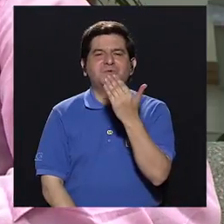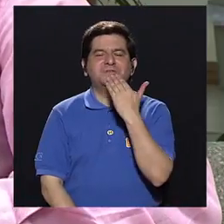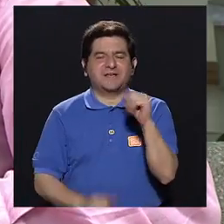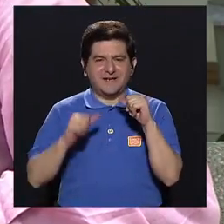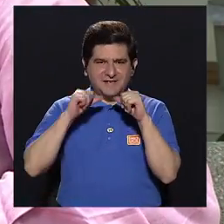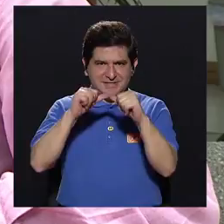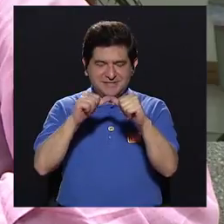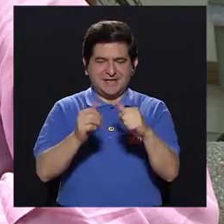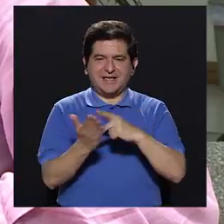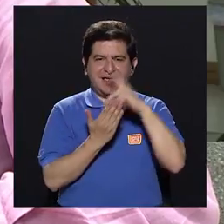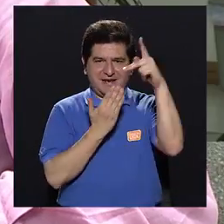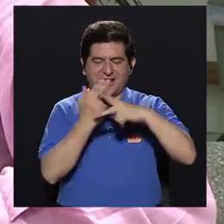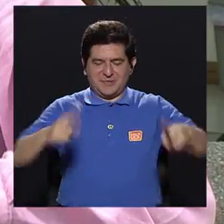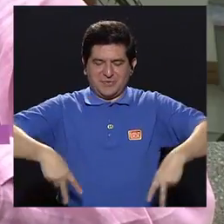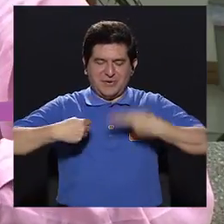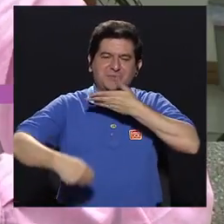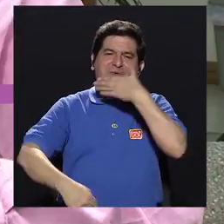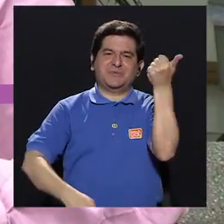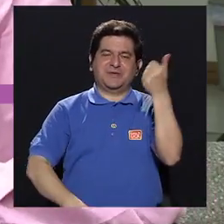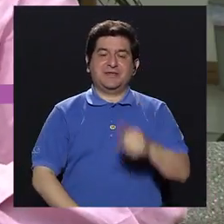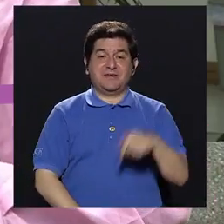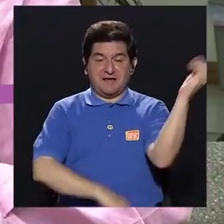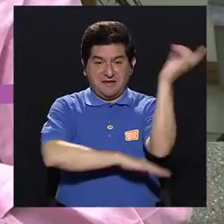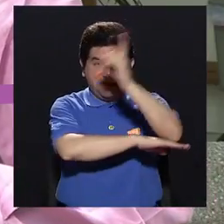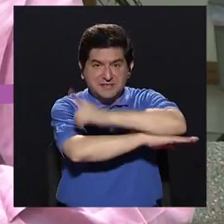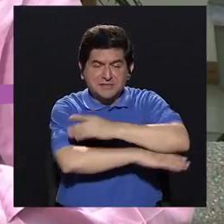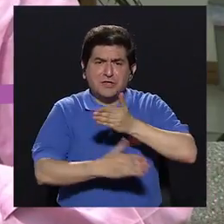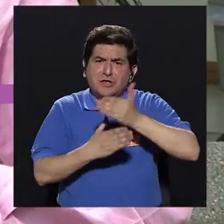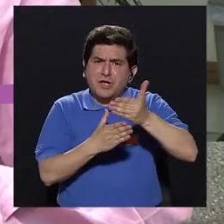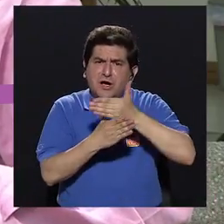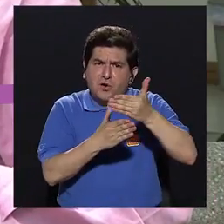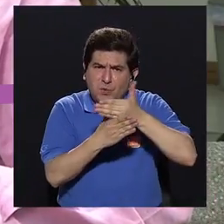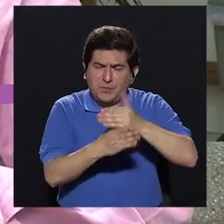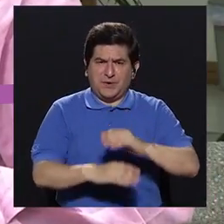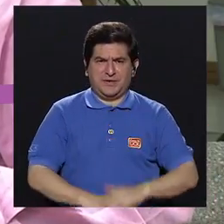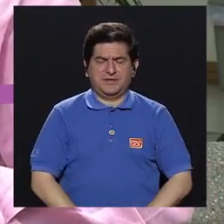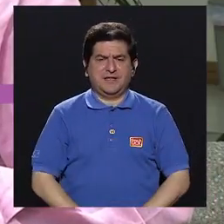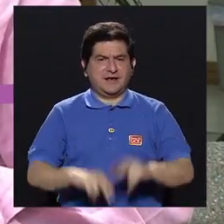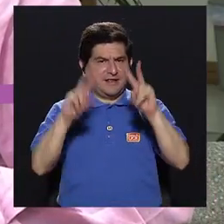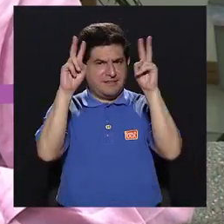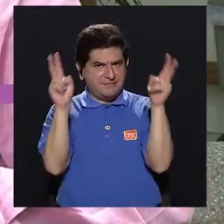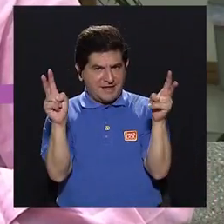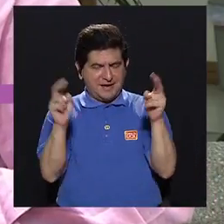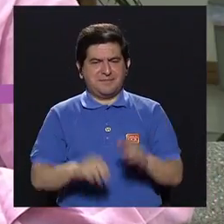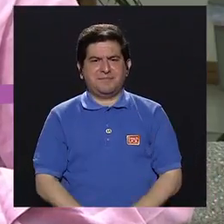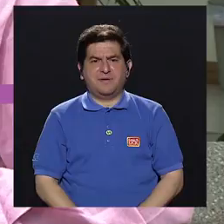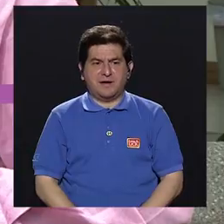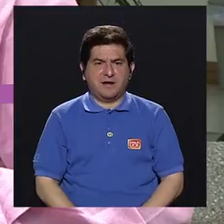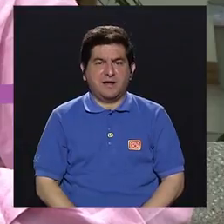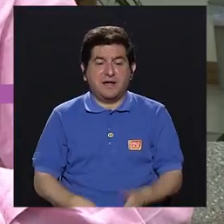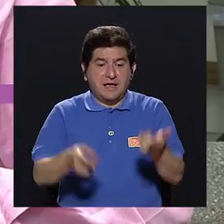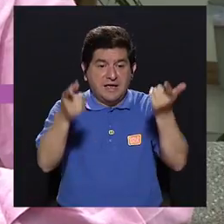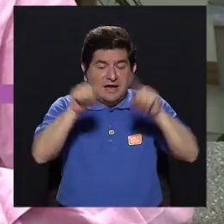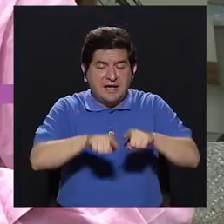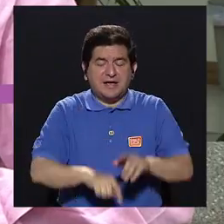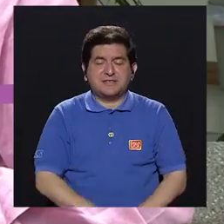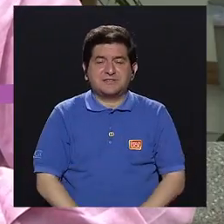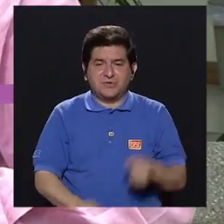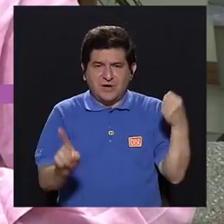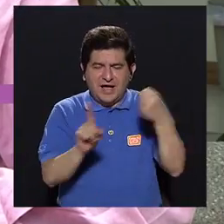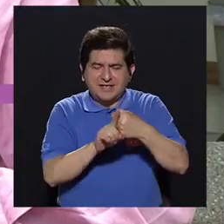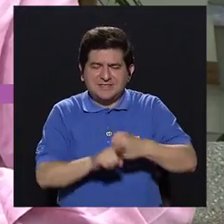Muchísimas gracias por continuar en su telerrevista Vivir Mejor. El día de hoy compartiendo con ustedes el tema de qué hacer en caso de un